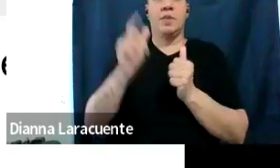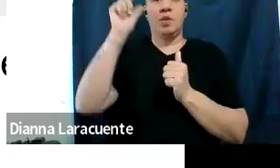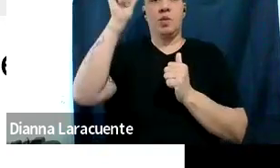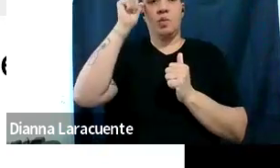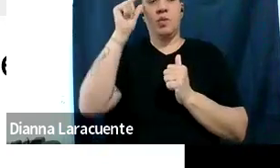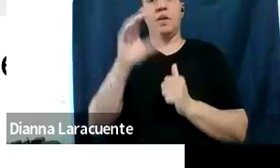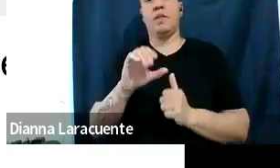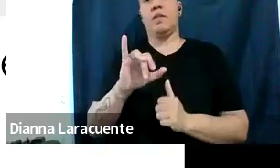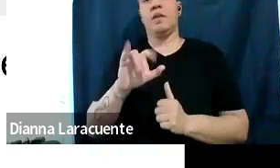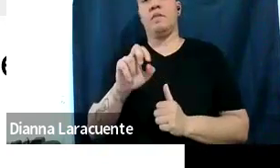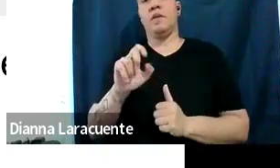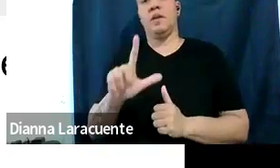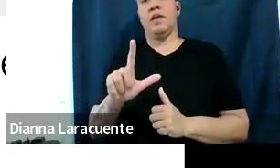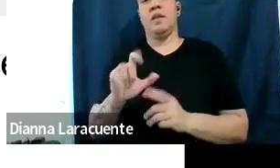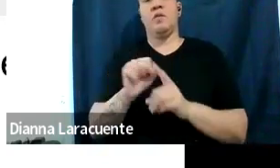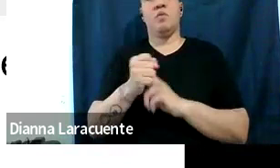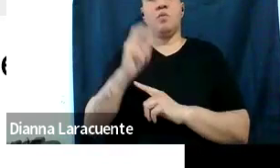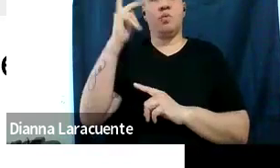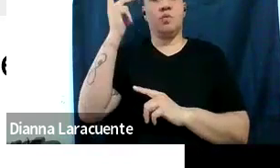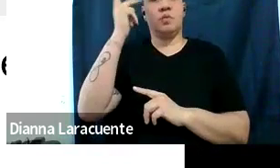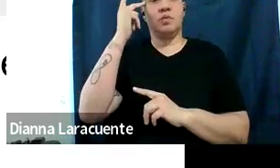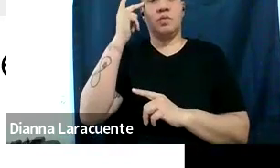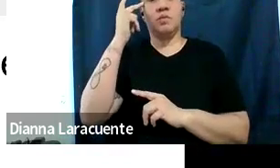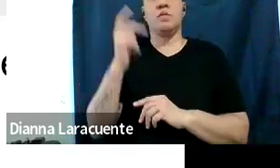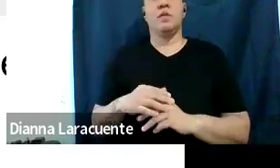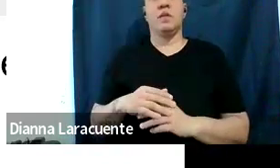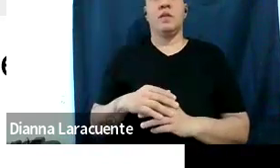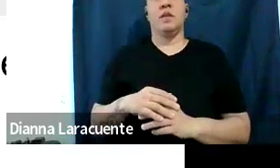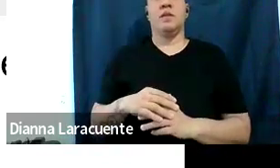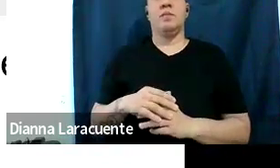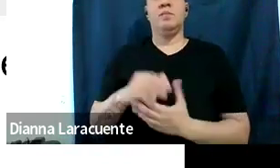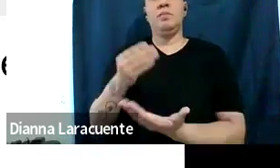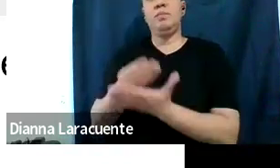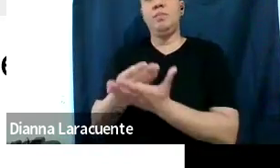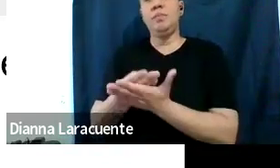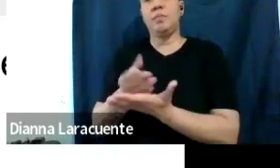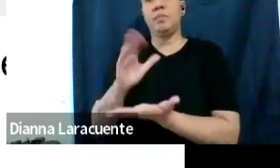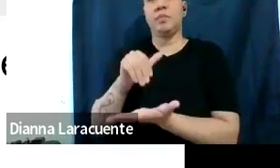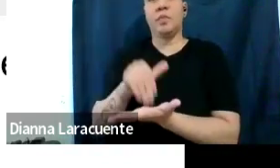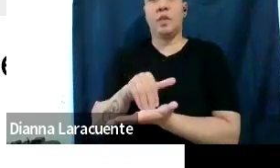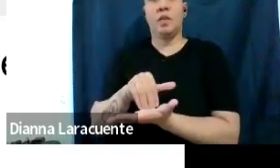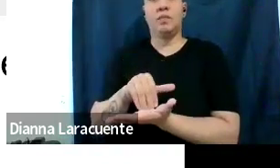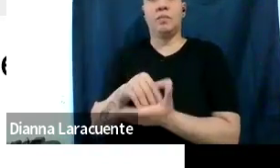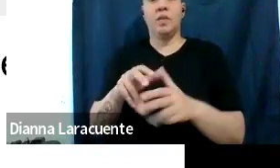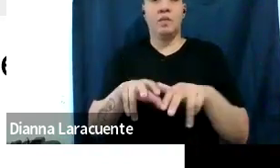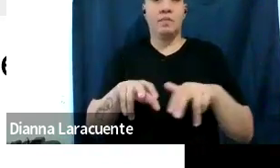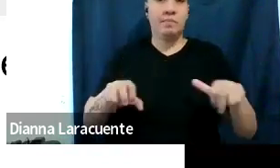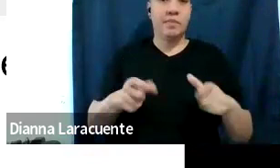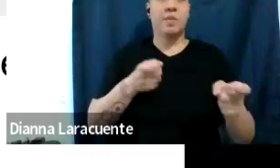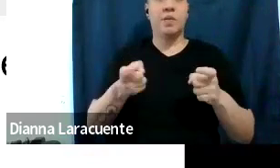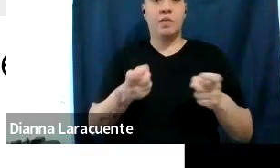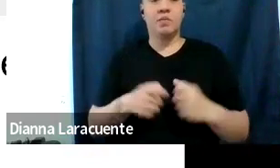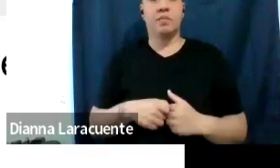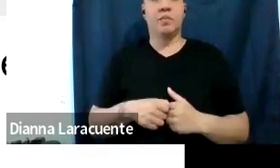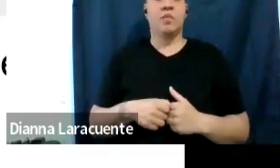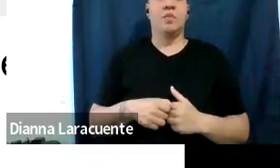civil en asuntos políticos y a la tutela del Tesoro Central en asuntos económicos y administrativos. No se creó